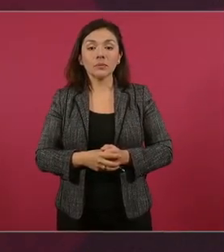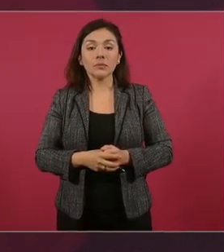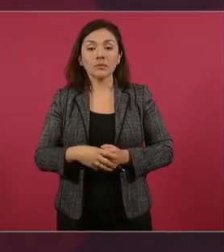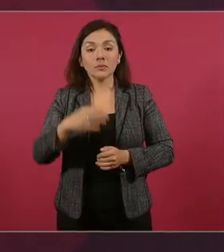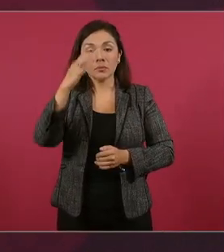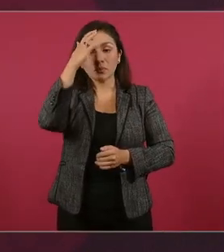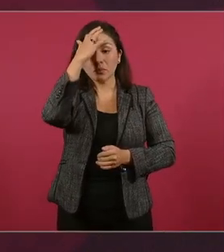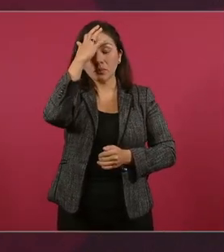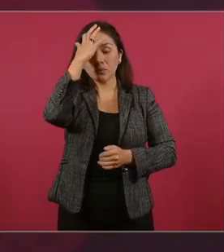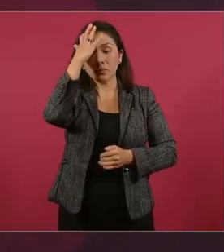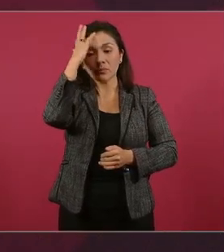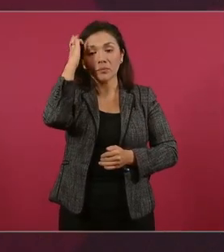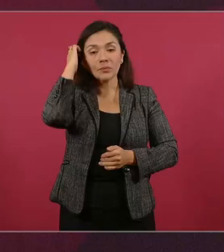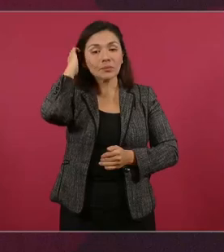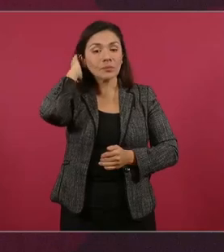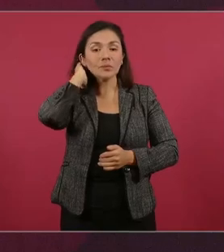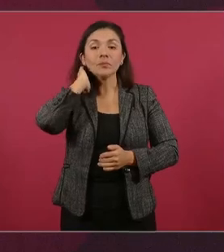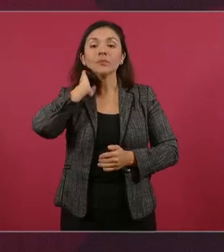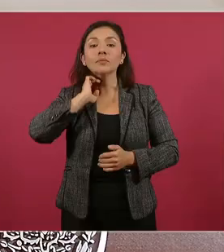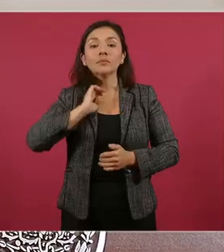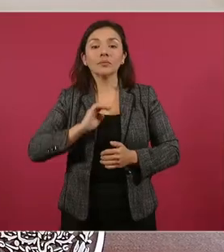no nos aburramos,